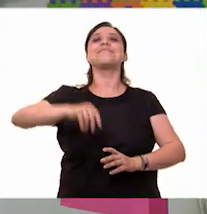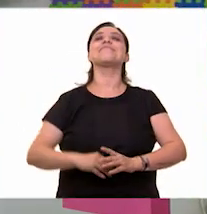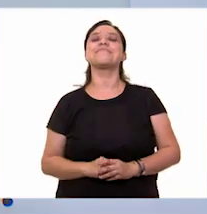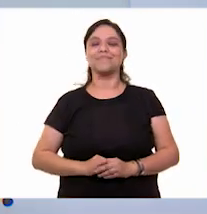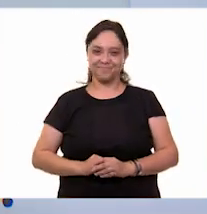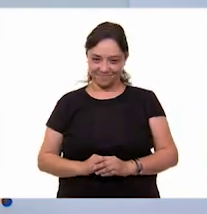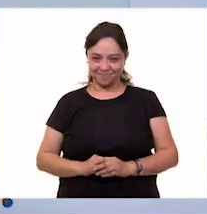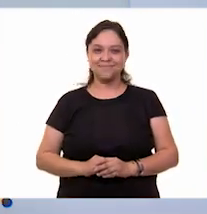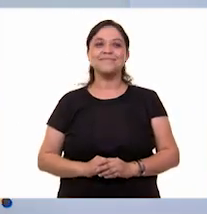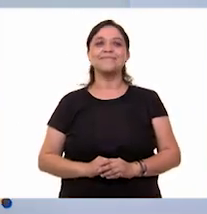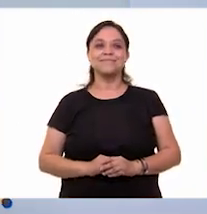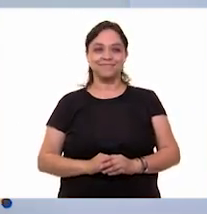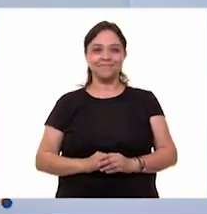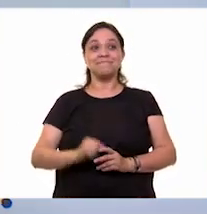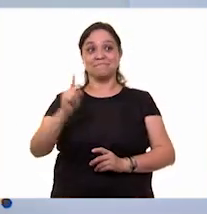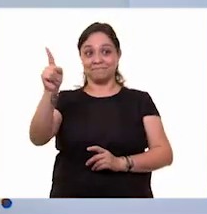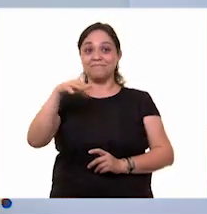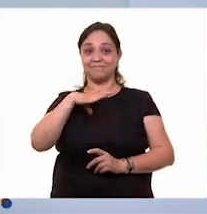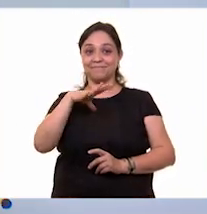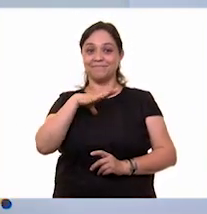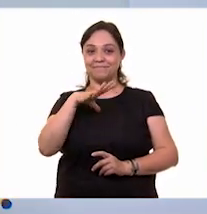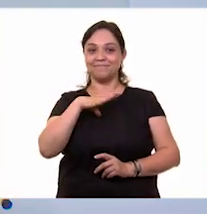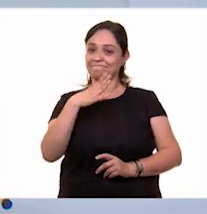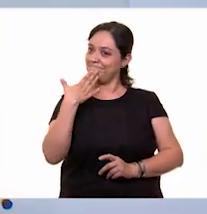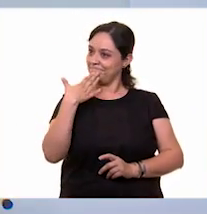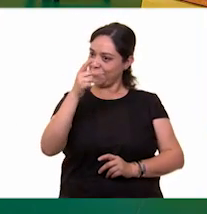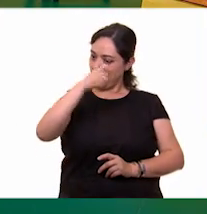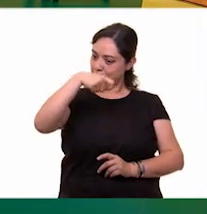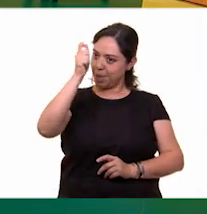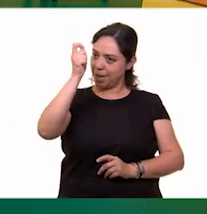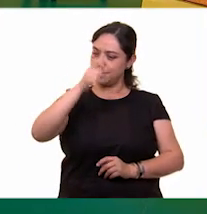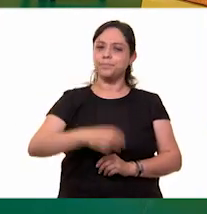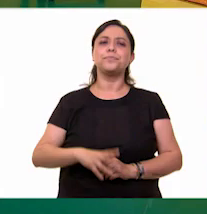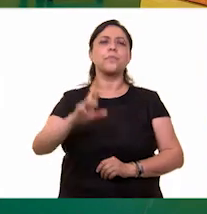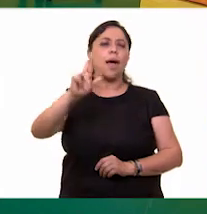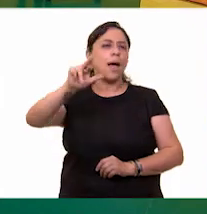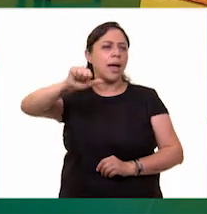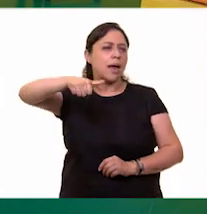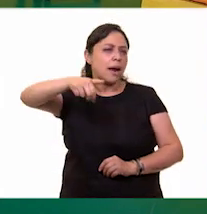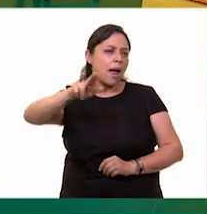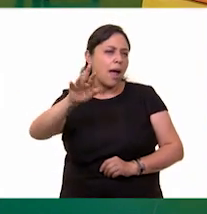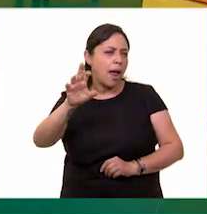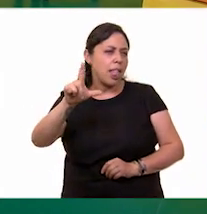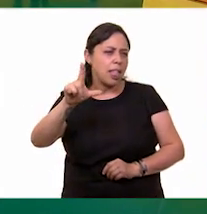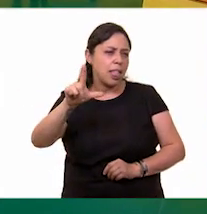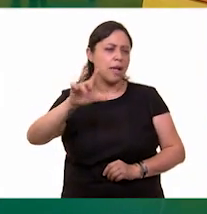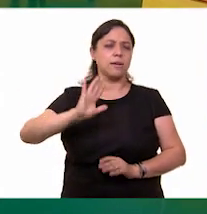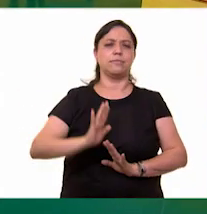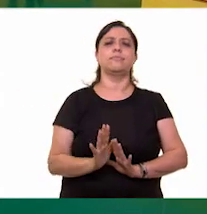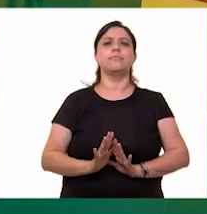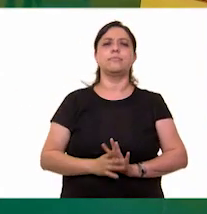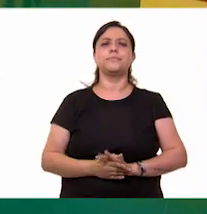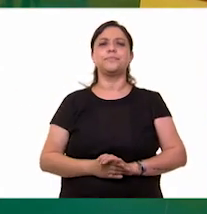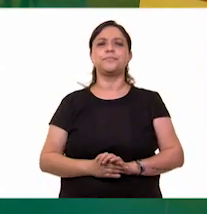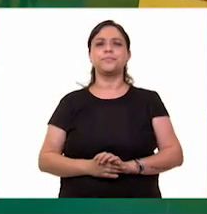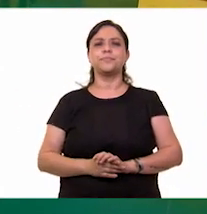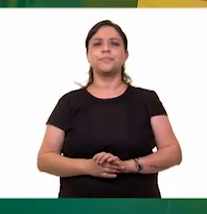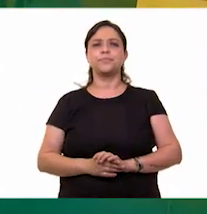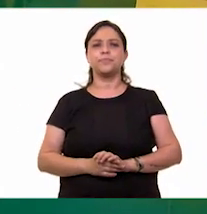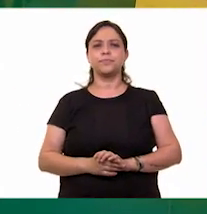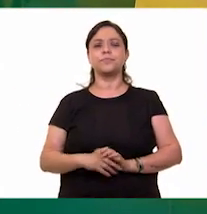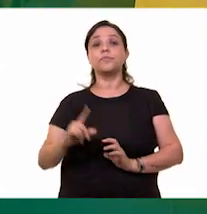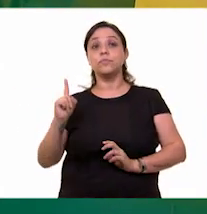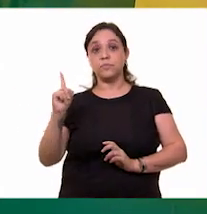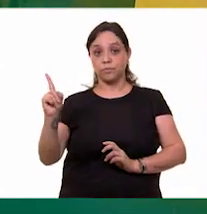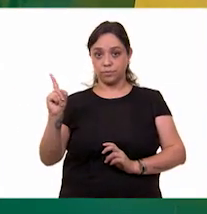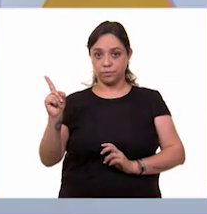¡Sí! Sí, sí hay. Entonces, tú cumpliste con eso. ¿Y Raquel habrá cumplido con esto? A ver. A ver, aquí mira, veo a Raquel, tiene